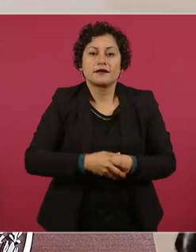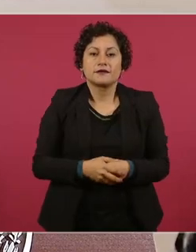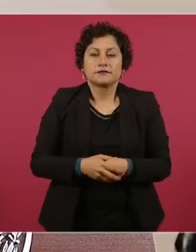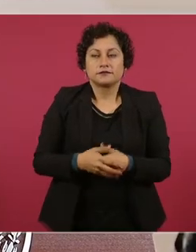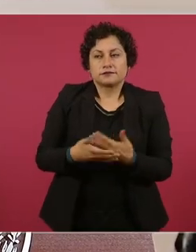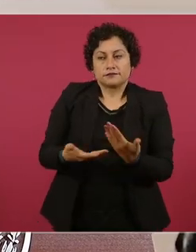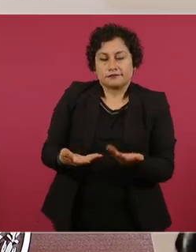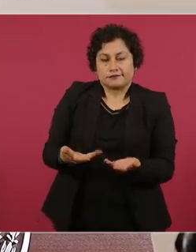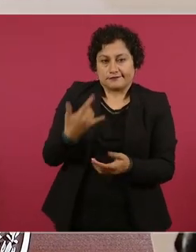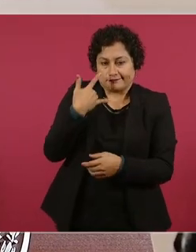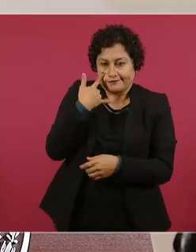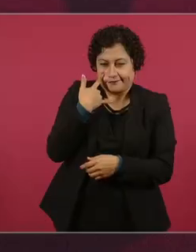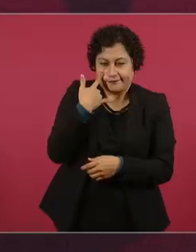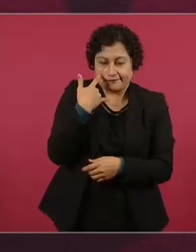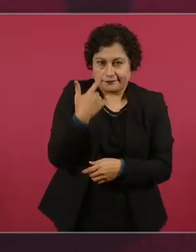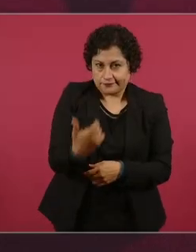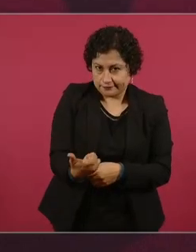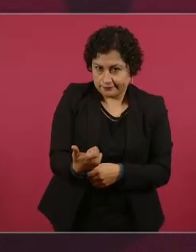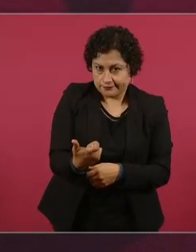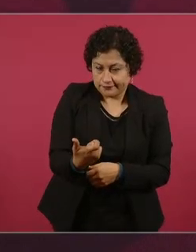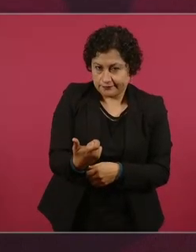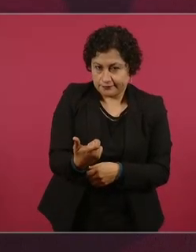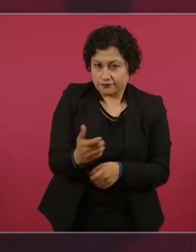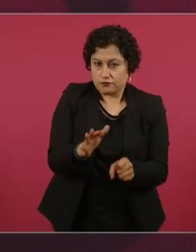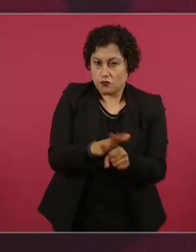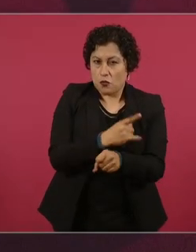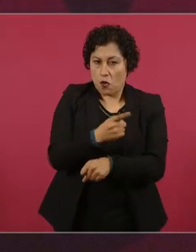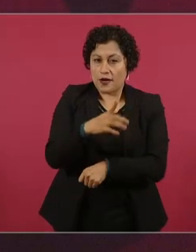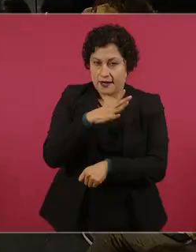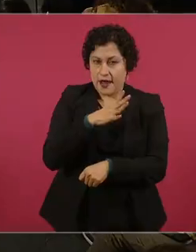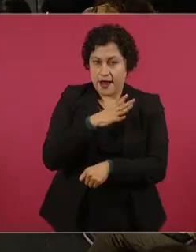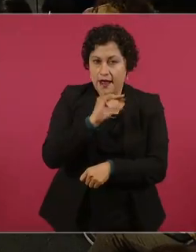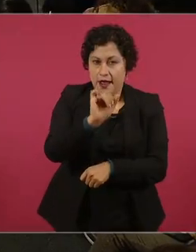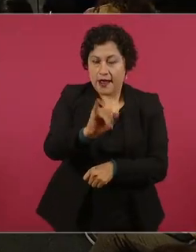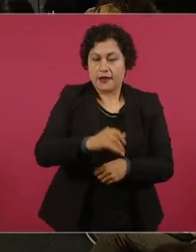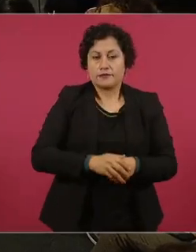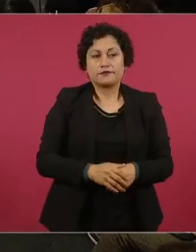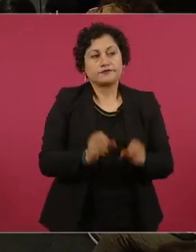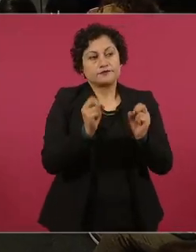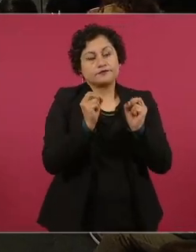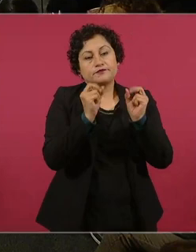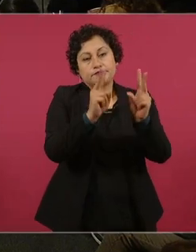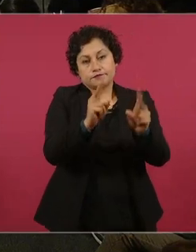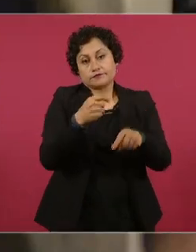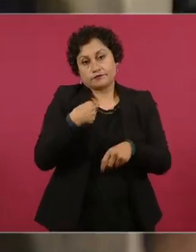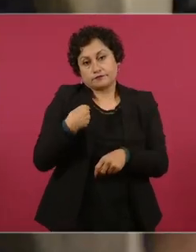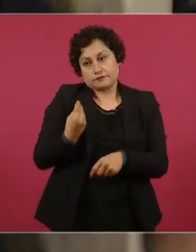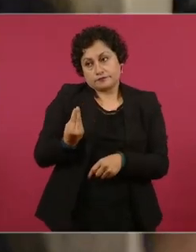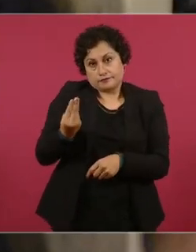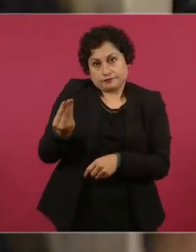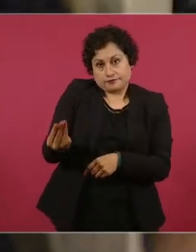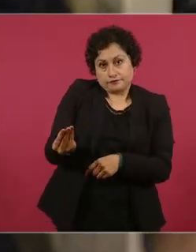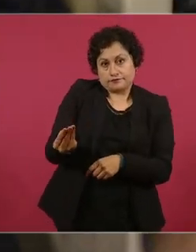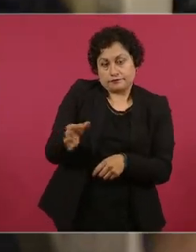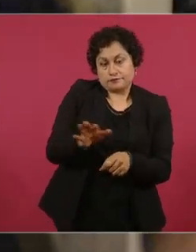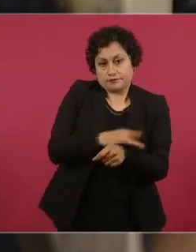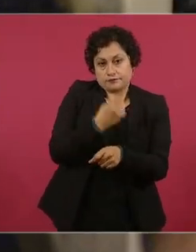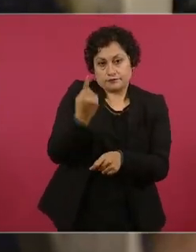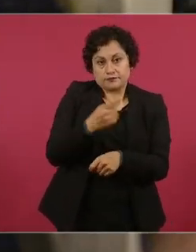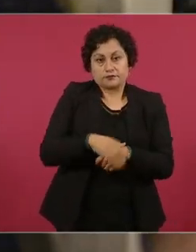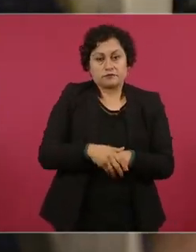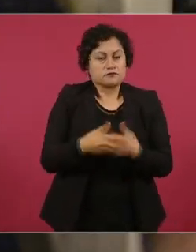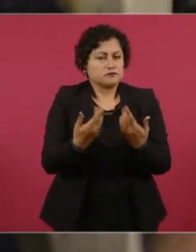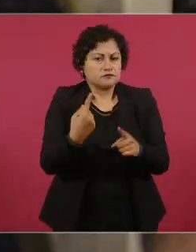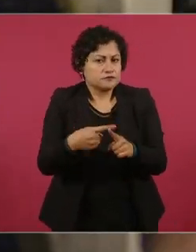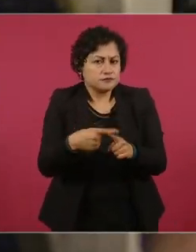la encuentren, las vacunas, porque sí hay. Correcto. Entonces, le pasamos el dato para ver si pueden. Sí, sí, ¿a dónde? ¿Quién te dijo